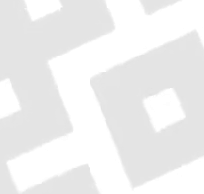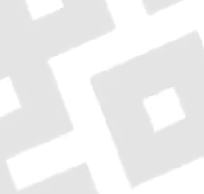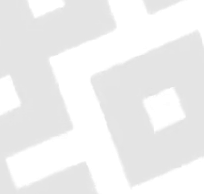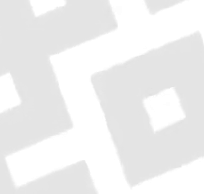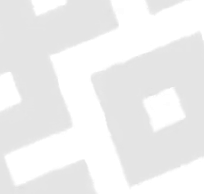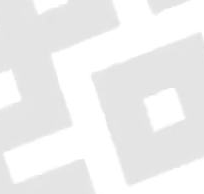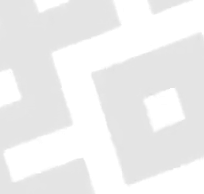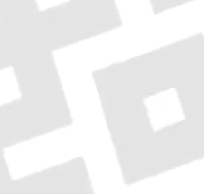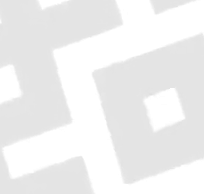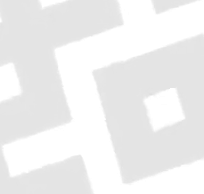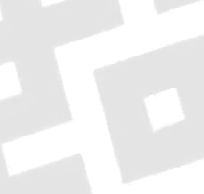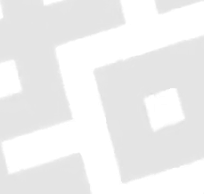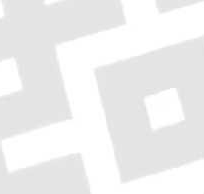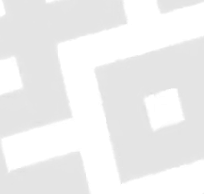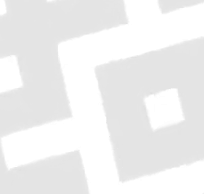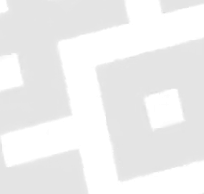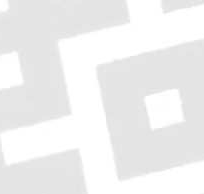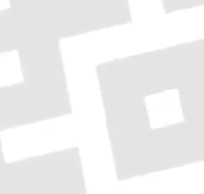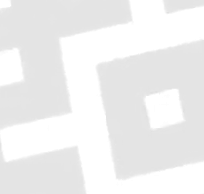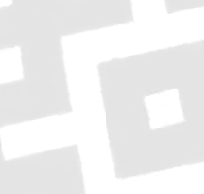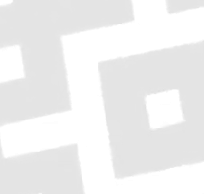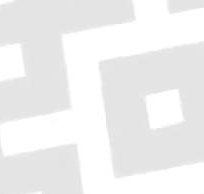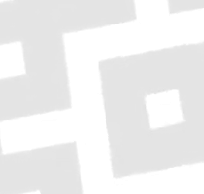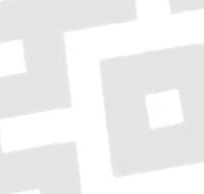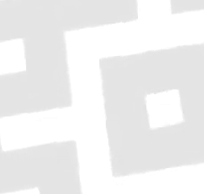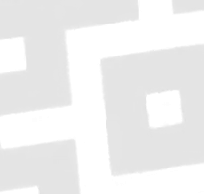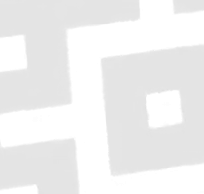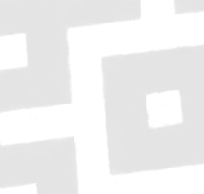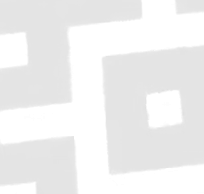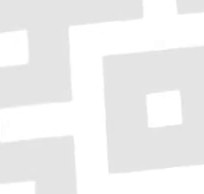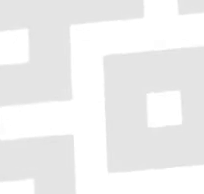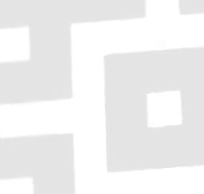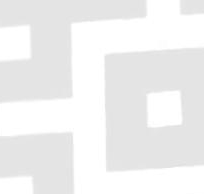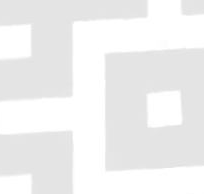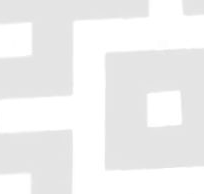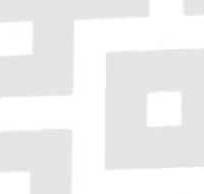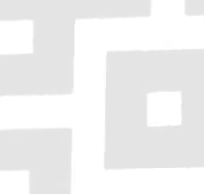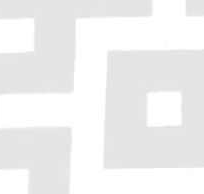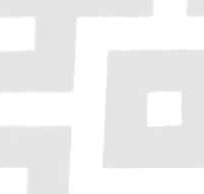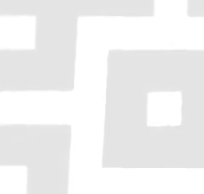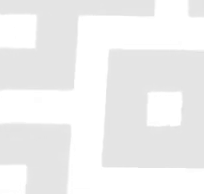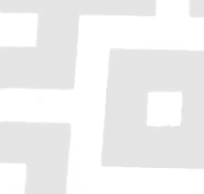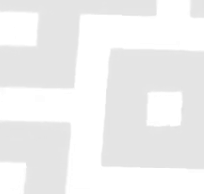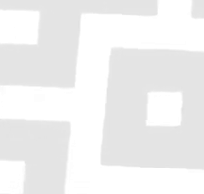estrategia estatal contra el coronavirus actualización en veracruz